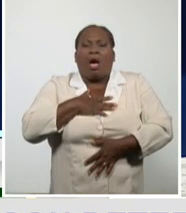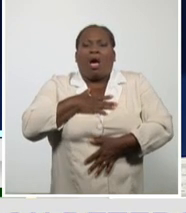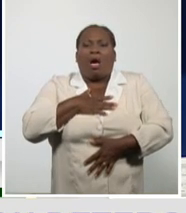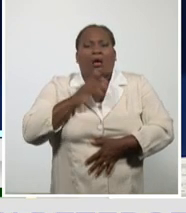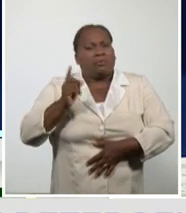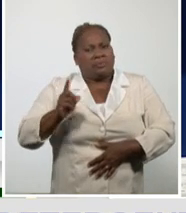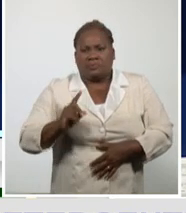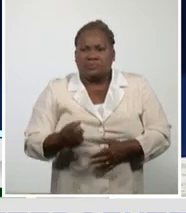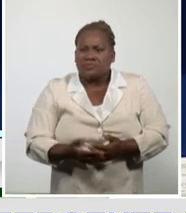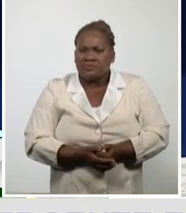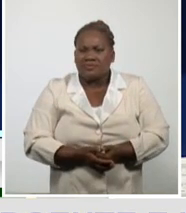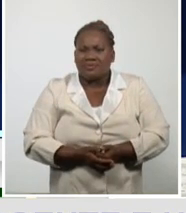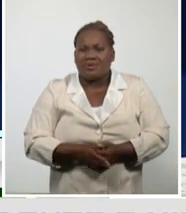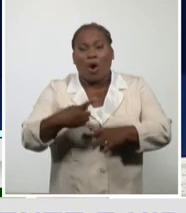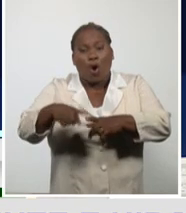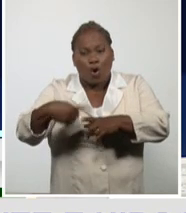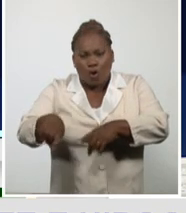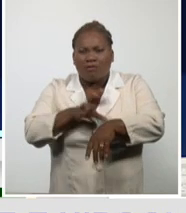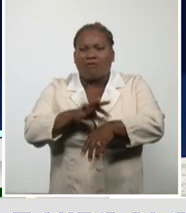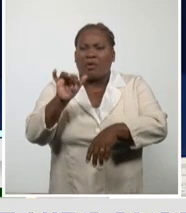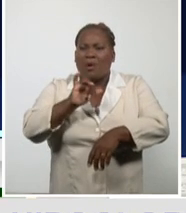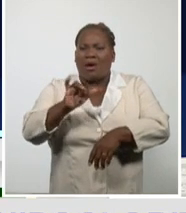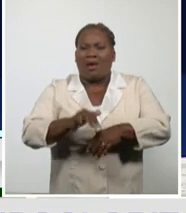enfermedad. Entonces,